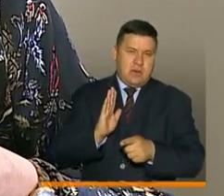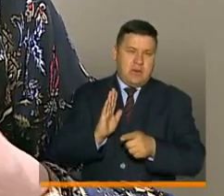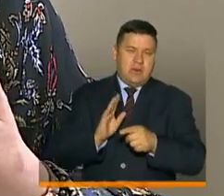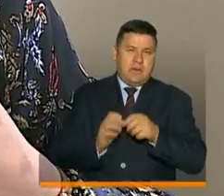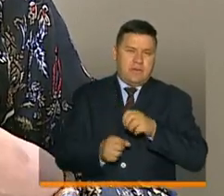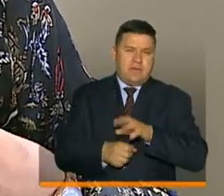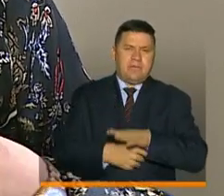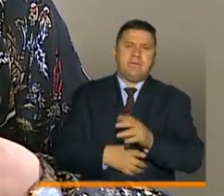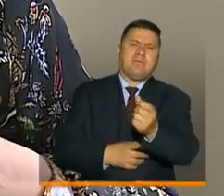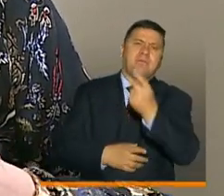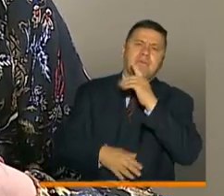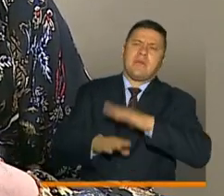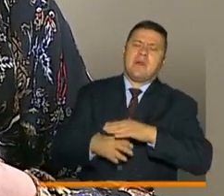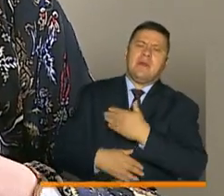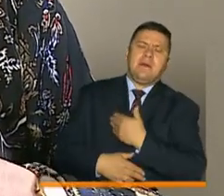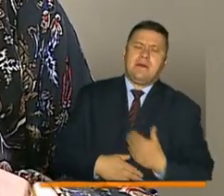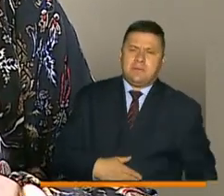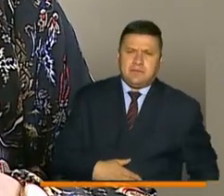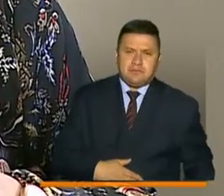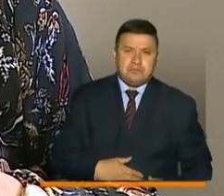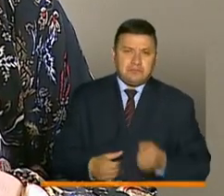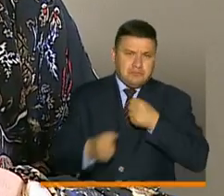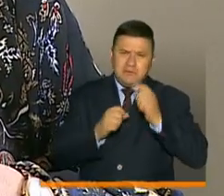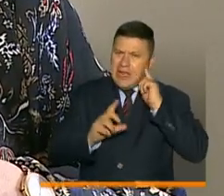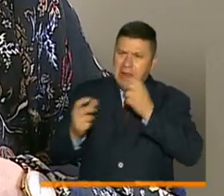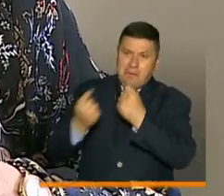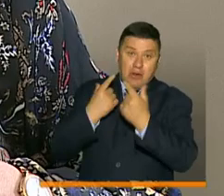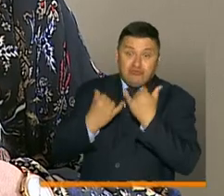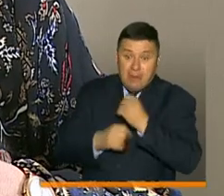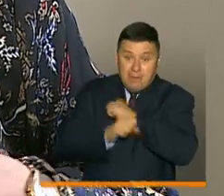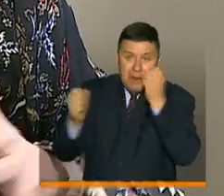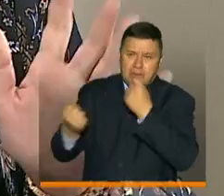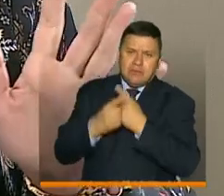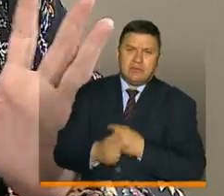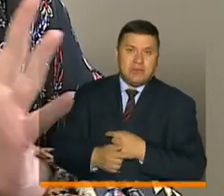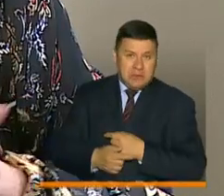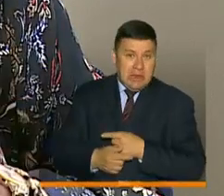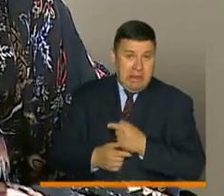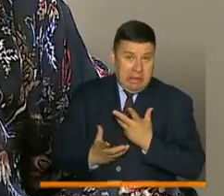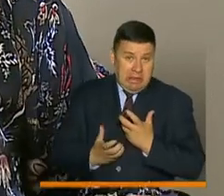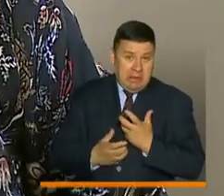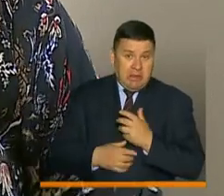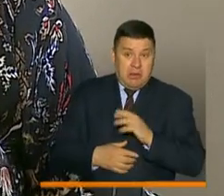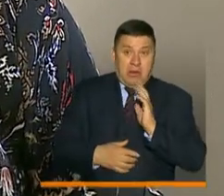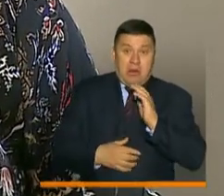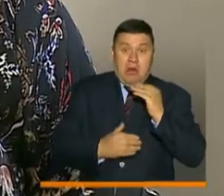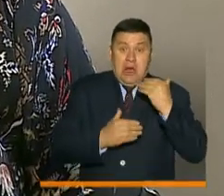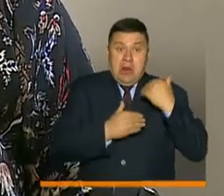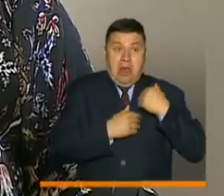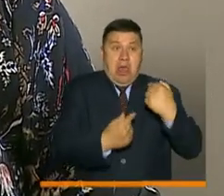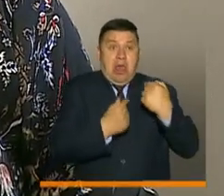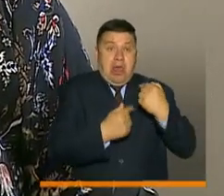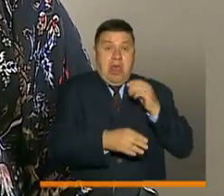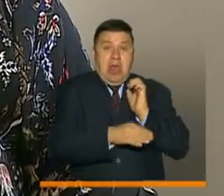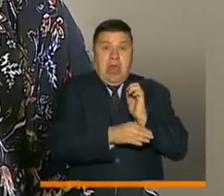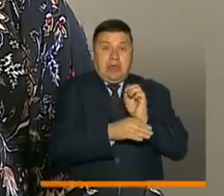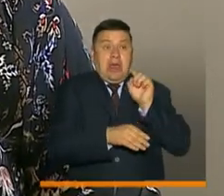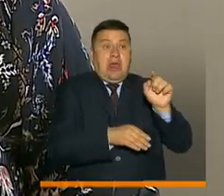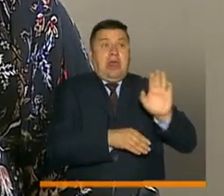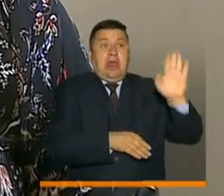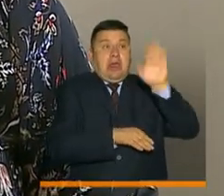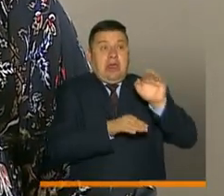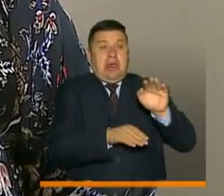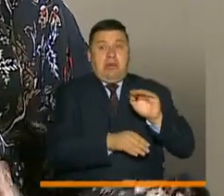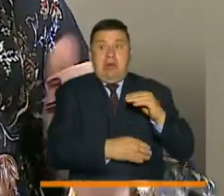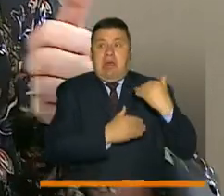autoridad distrital. Me preguntaba, presidente, esta mañana en una entrevista de radio, y es que están dejando que la única que tenga la responsabilidad es la entidad territorial, y decía